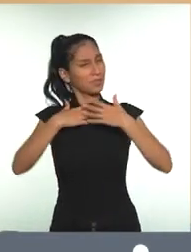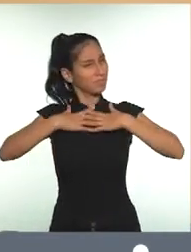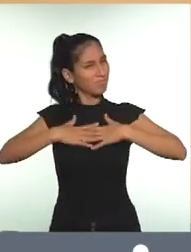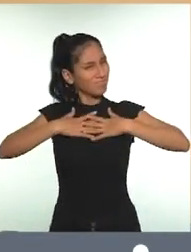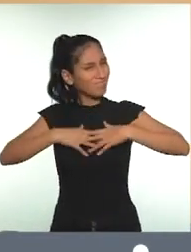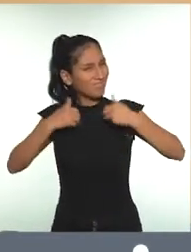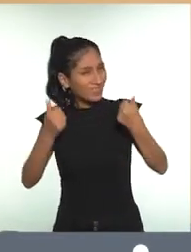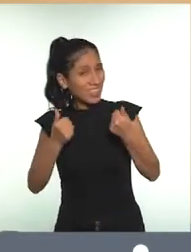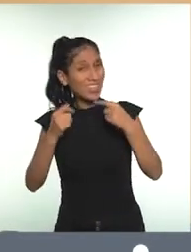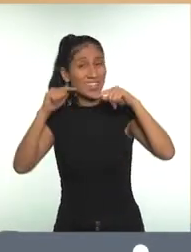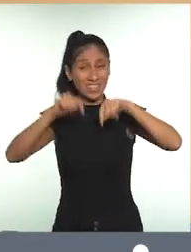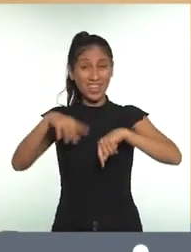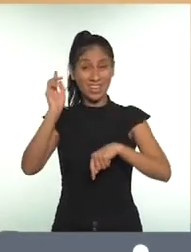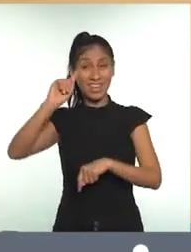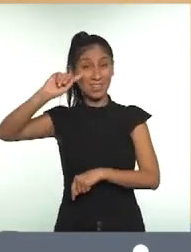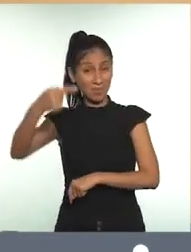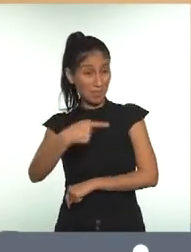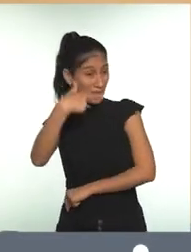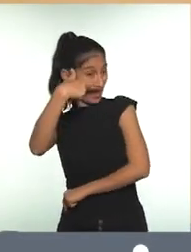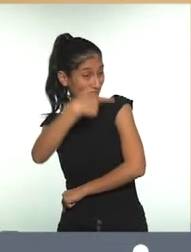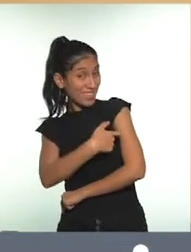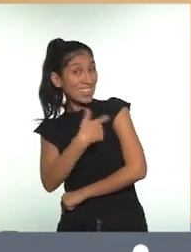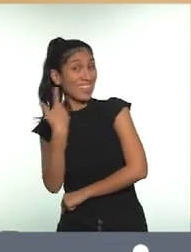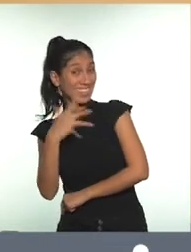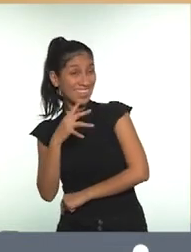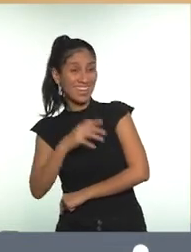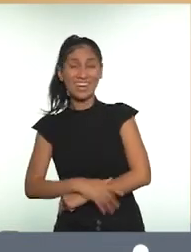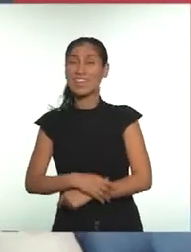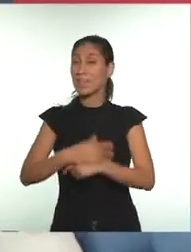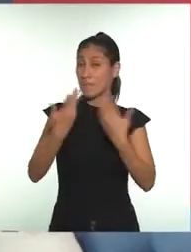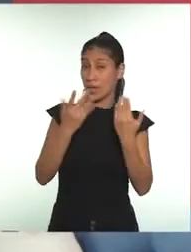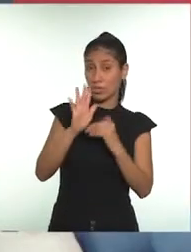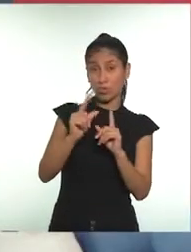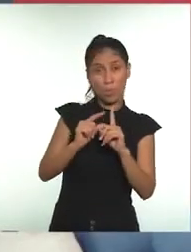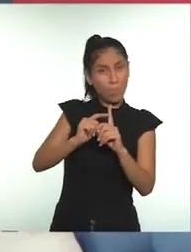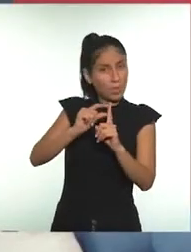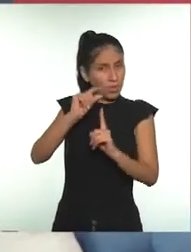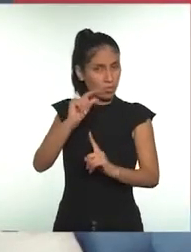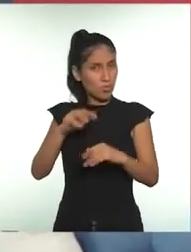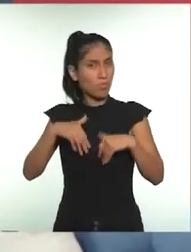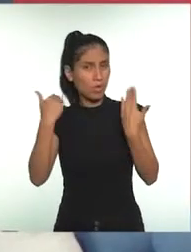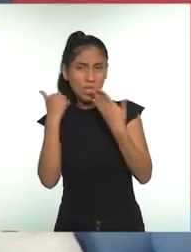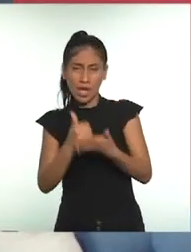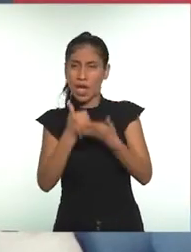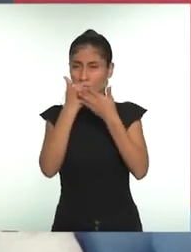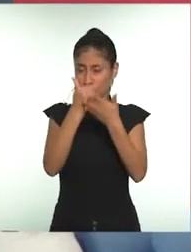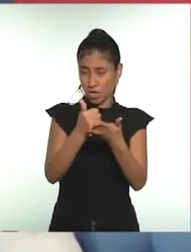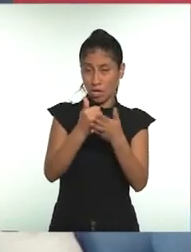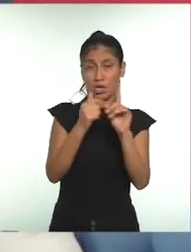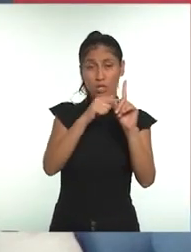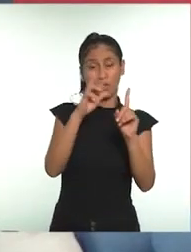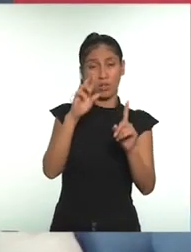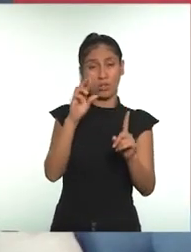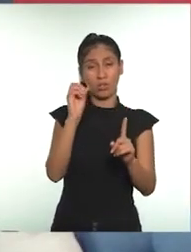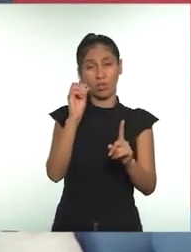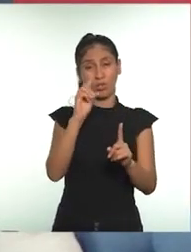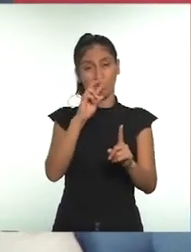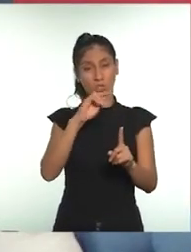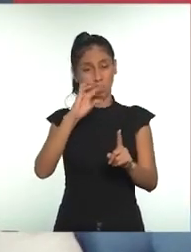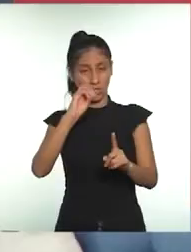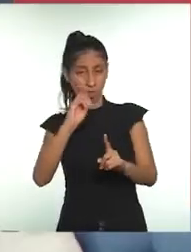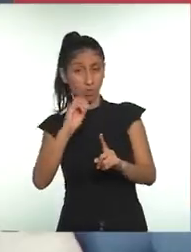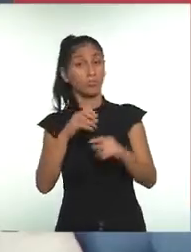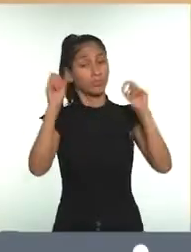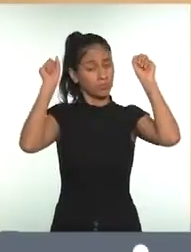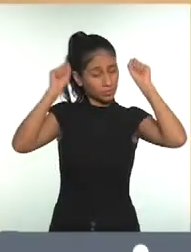mucho mejor y ya recibió su primera dosis de la vacuna. Y para su presión le puede ayudar a acompañar a Rodrigo en los cambios de los hábitos que